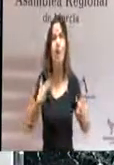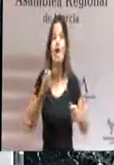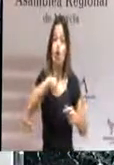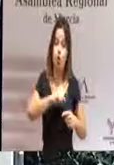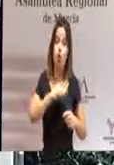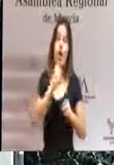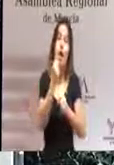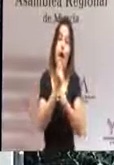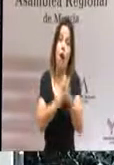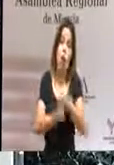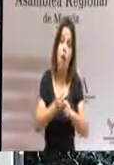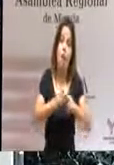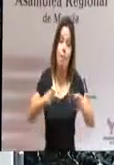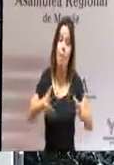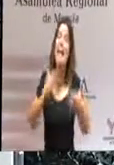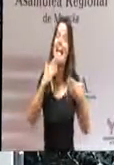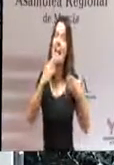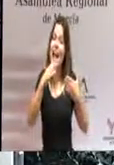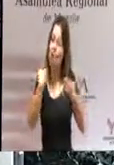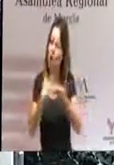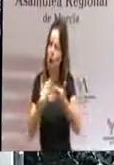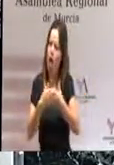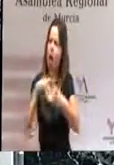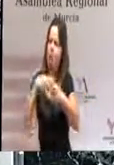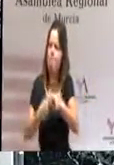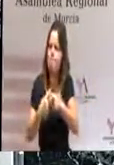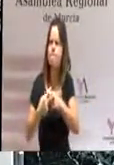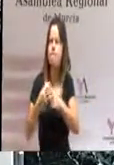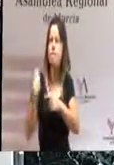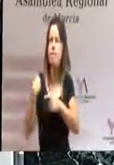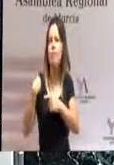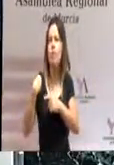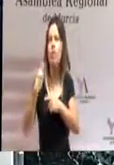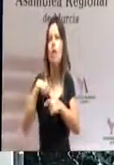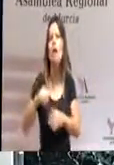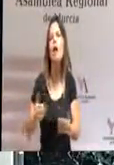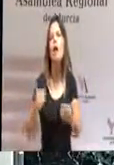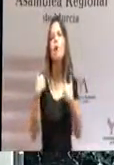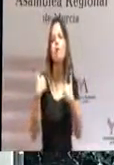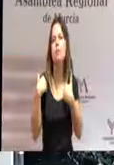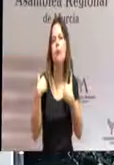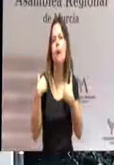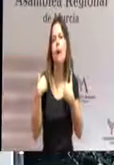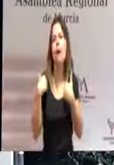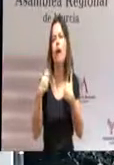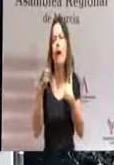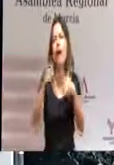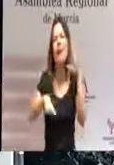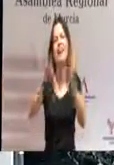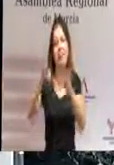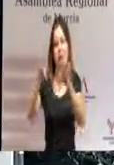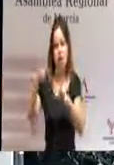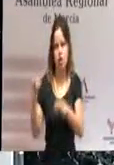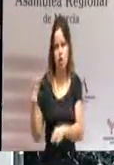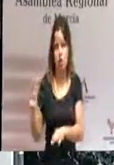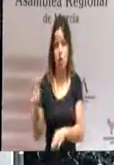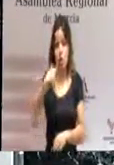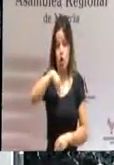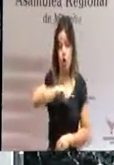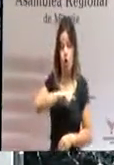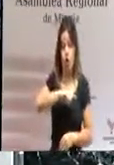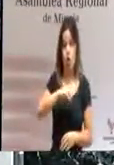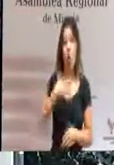económicamente gracias a las recetas y herramientas de quienes tienen la responsabilidad de tomar decisiones. Y nosotros